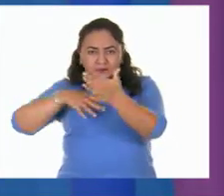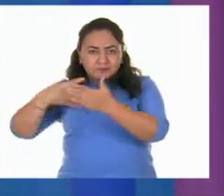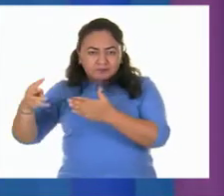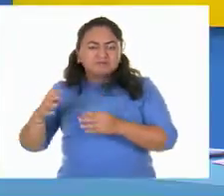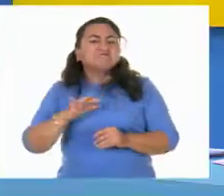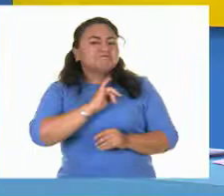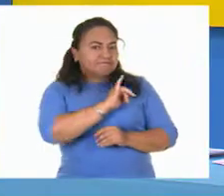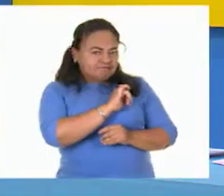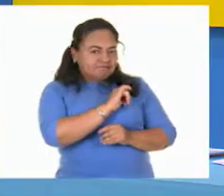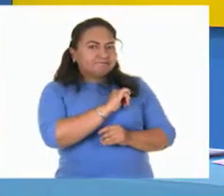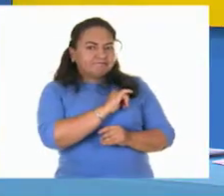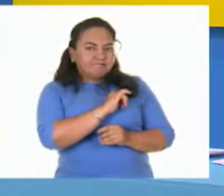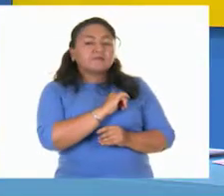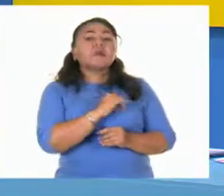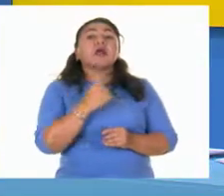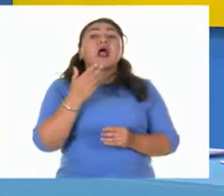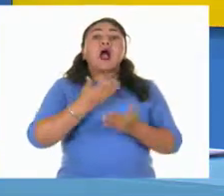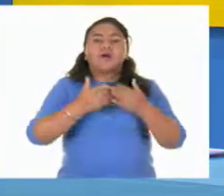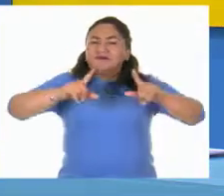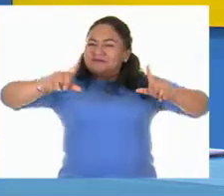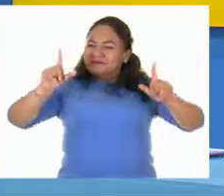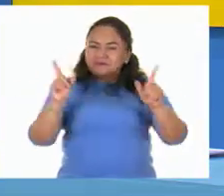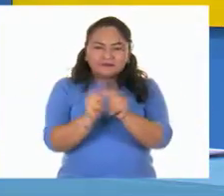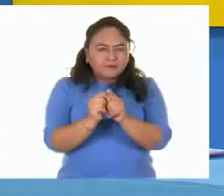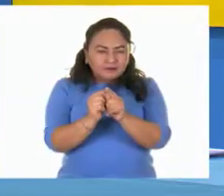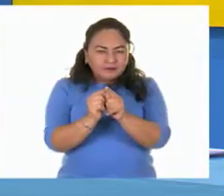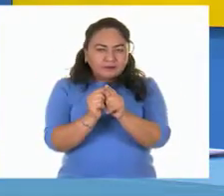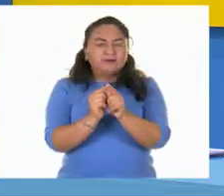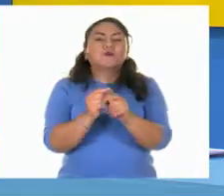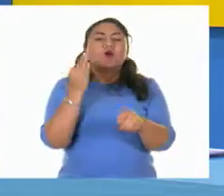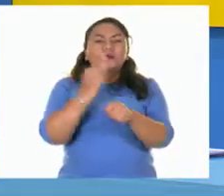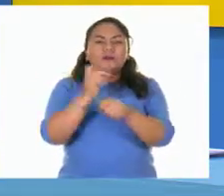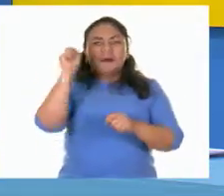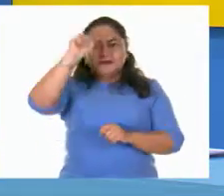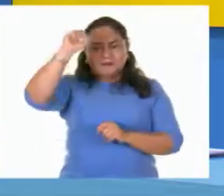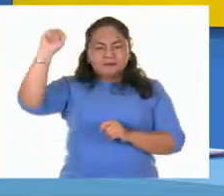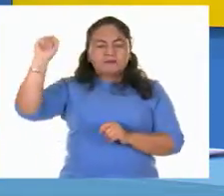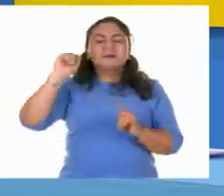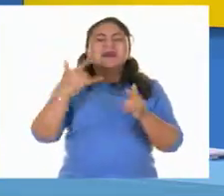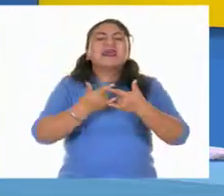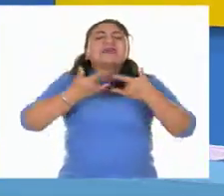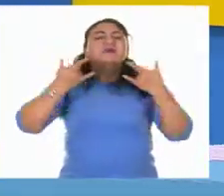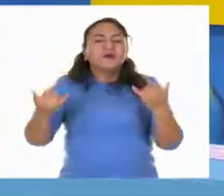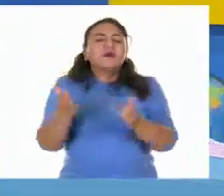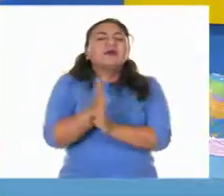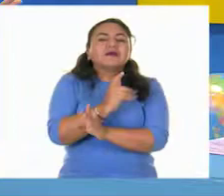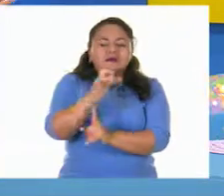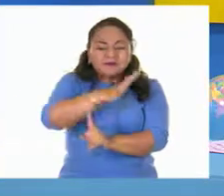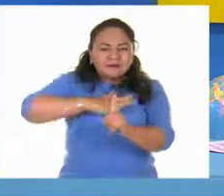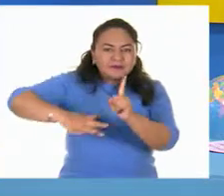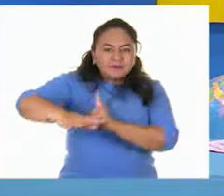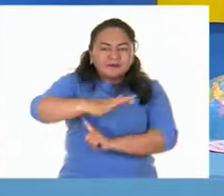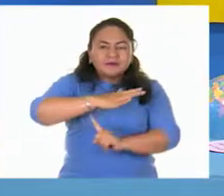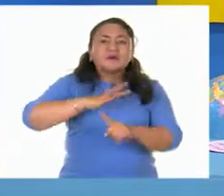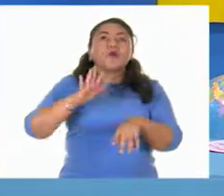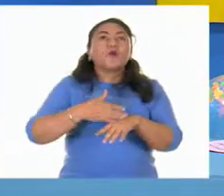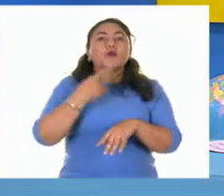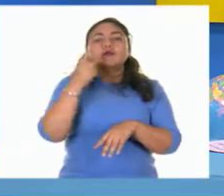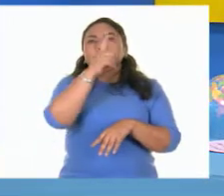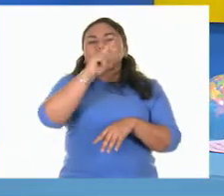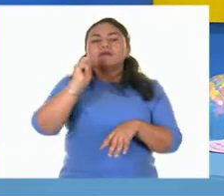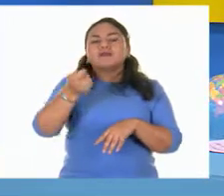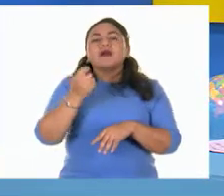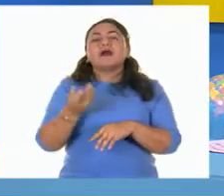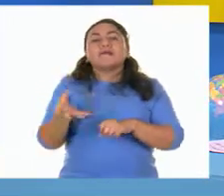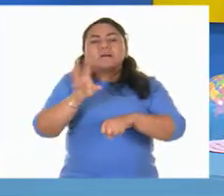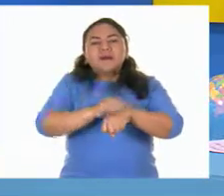Por supuesto. De manera resumida, va a quedar los antecedentes como las concesiones a las empresas extranjeras durante